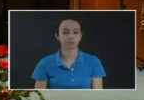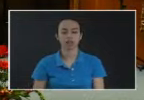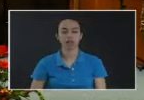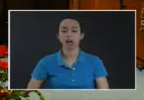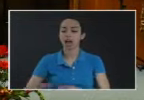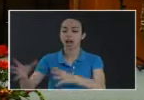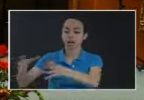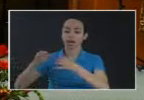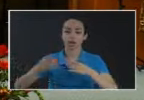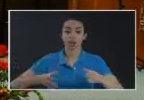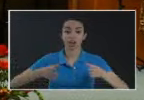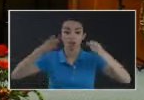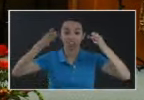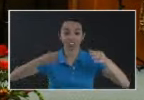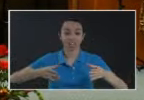Agarré una cubetilla y...